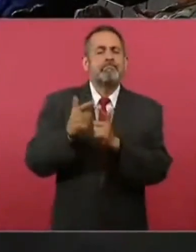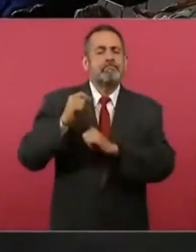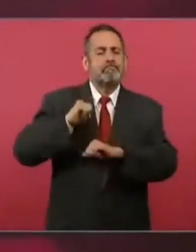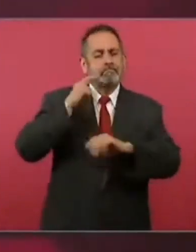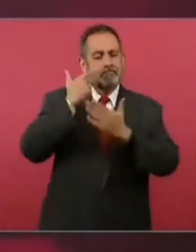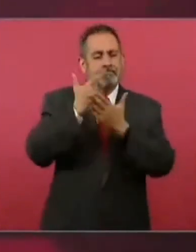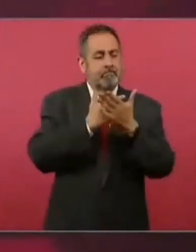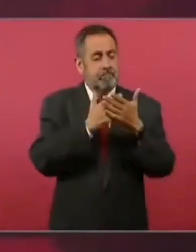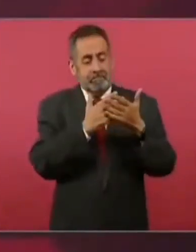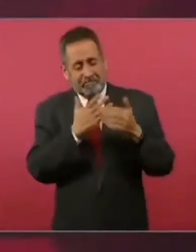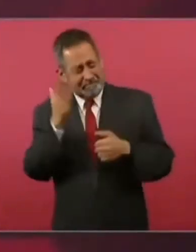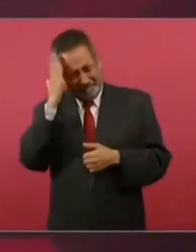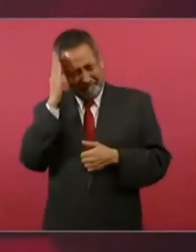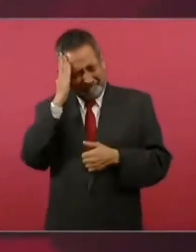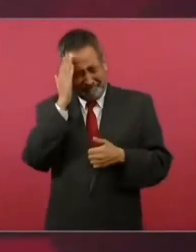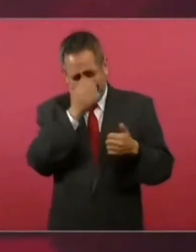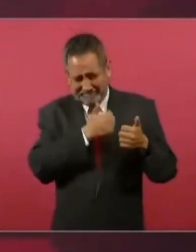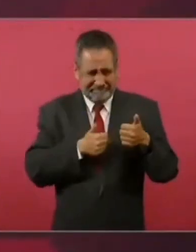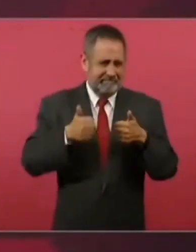Hacia arriba